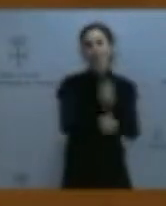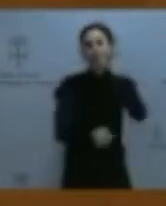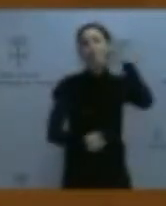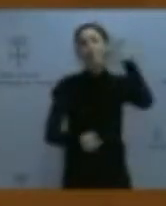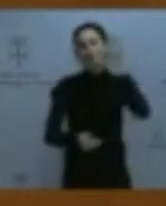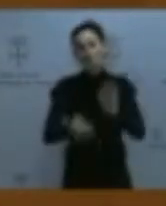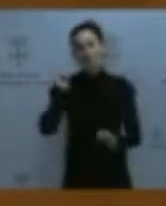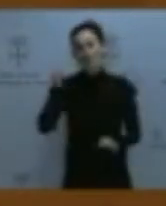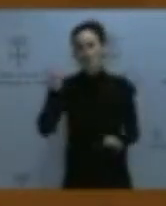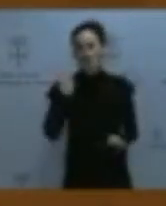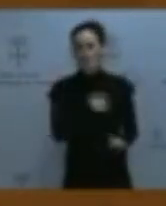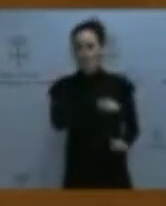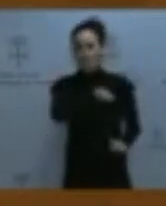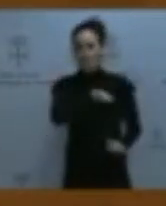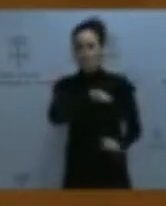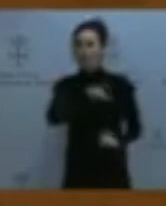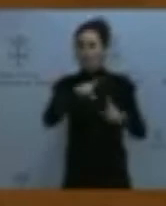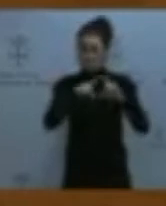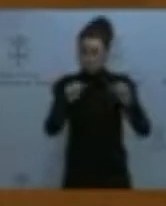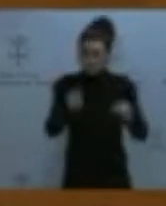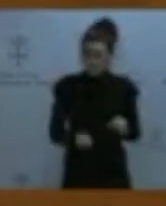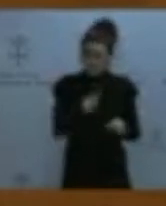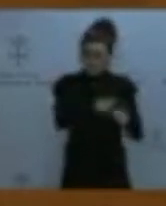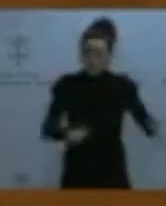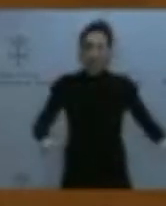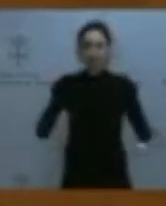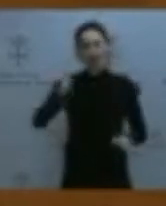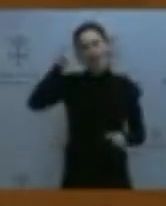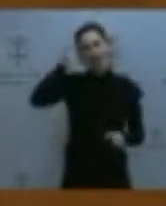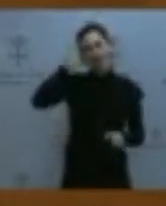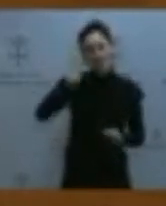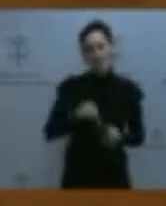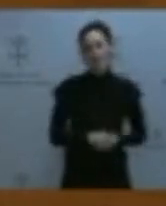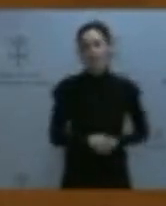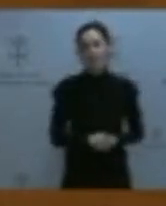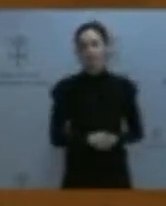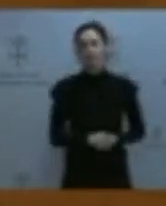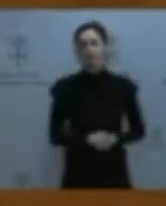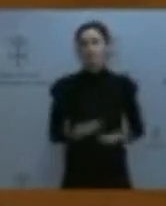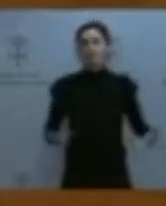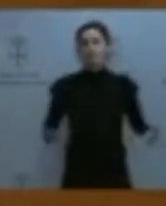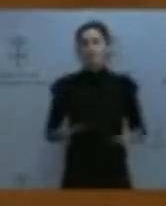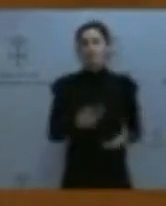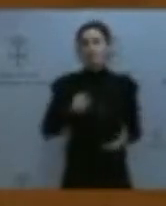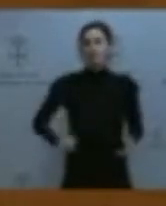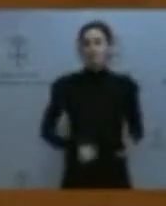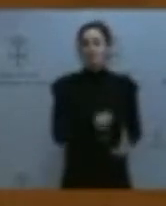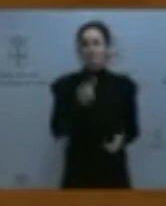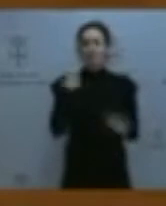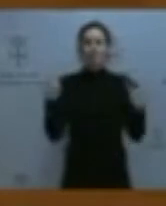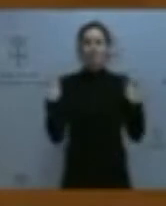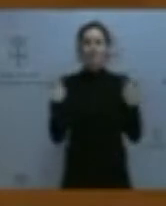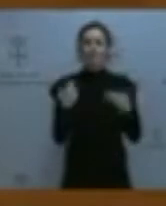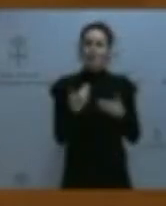tenemos en España y en Asturias. Y la ciudadanía toma nota. En fin, Podemos defiende una fiscalidad